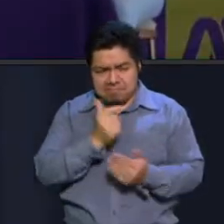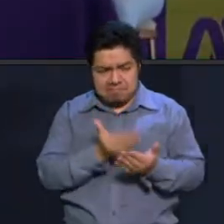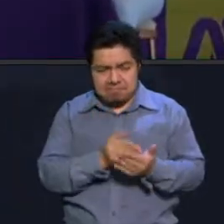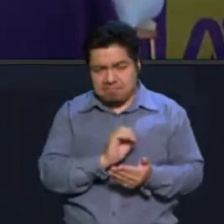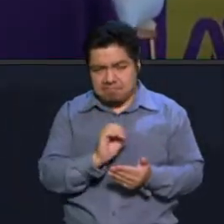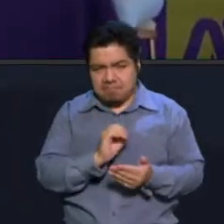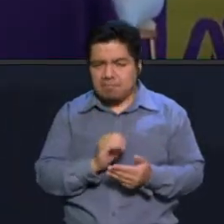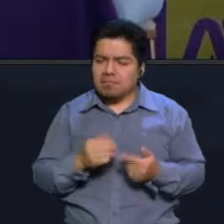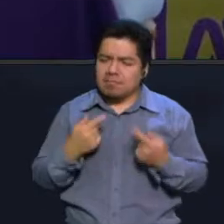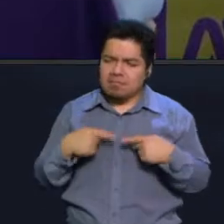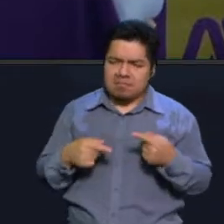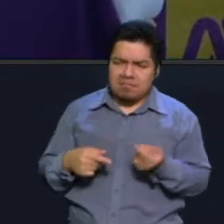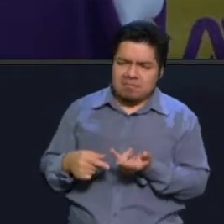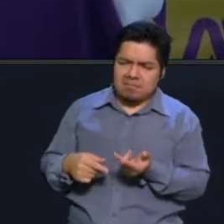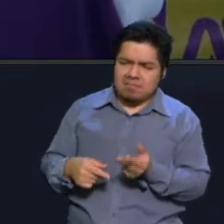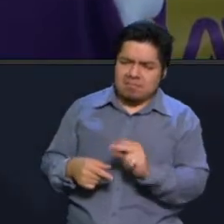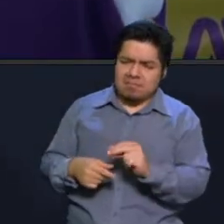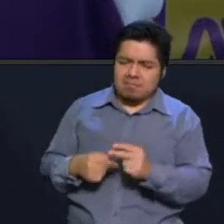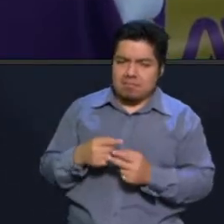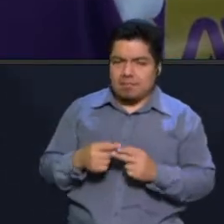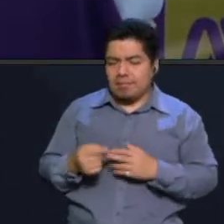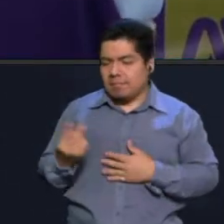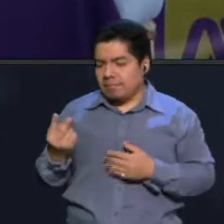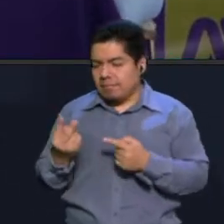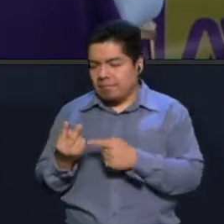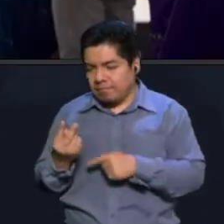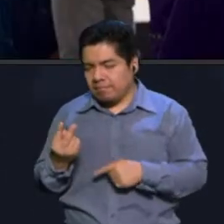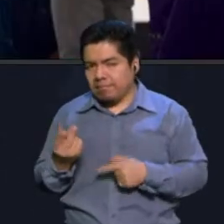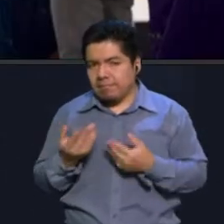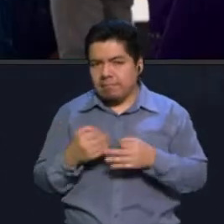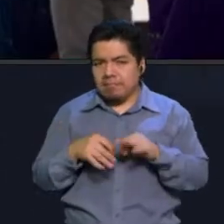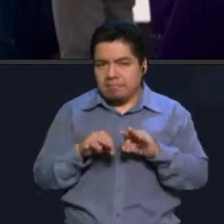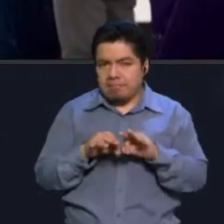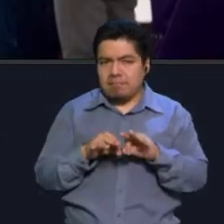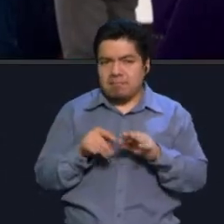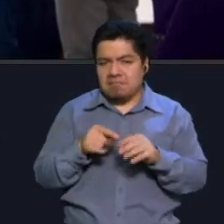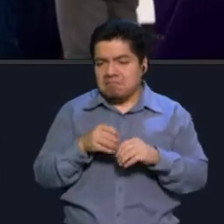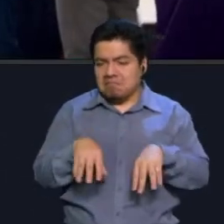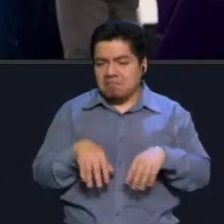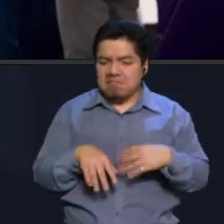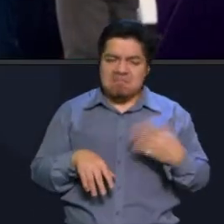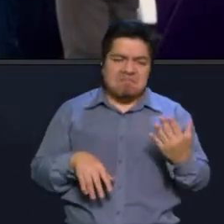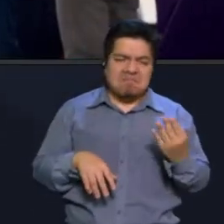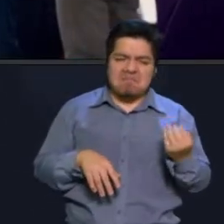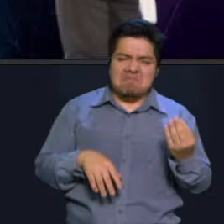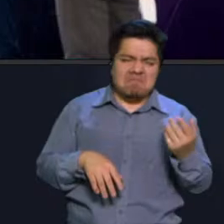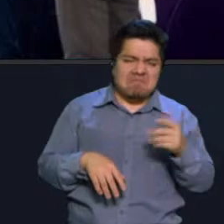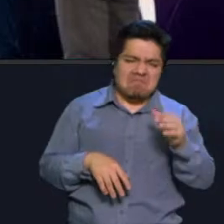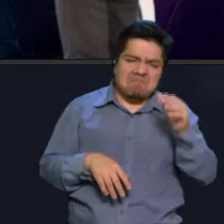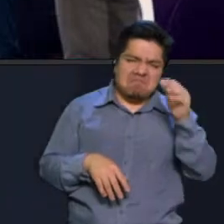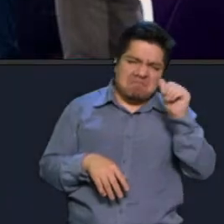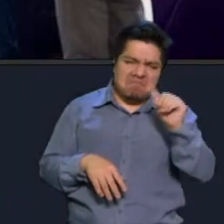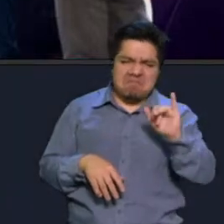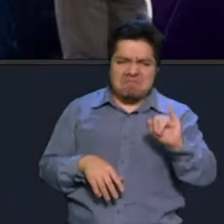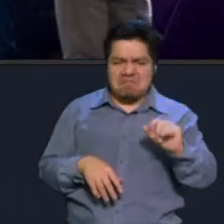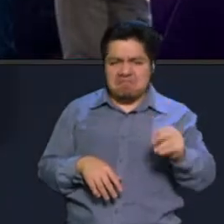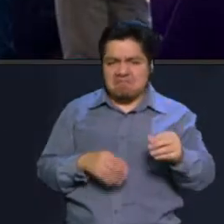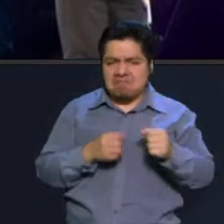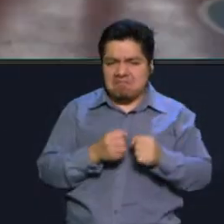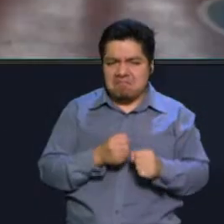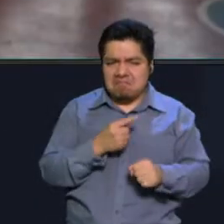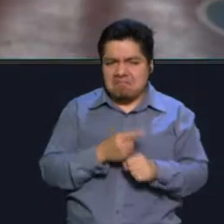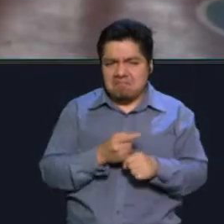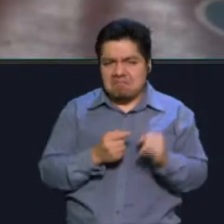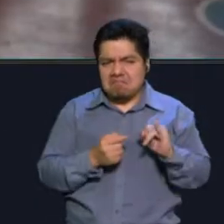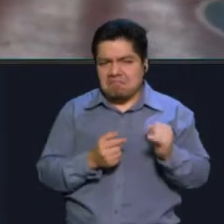gente le dice que no. Esas eran sus dos preguntas centrales y en esas perdió. En las demás era como, ¿está de acuerdo que aumenta la seguridad? Pues obviamente la gente iba a